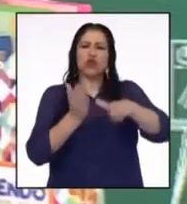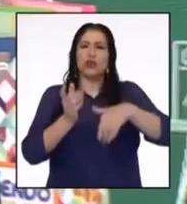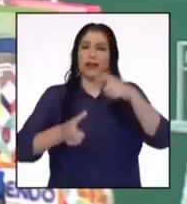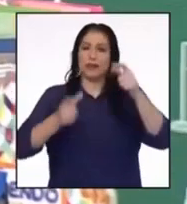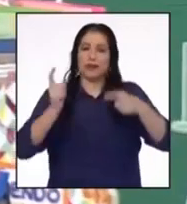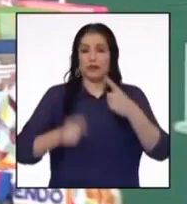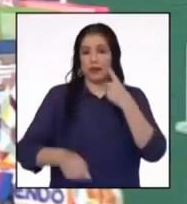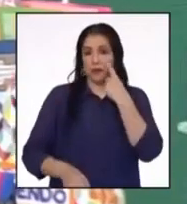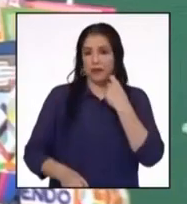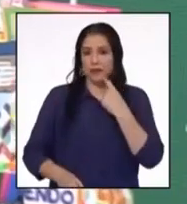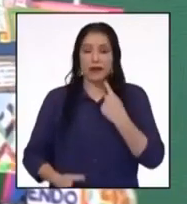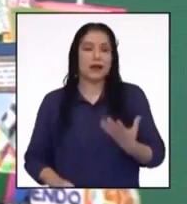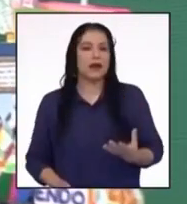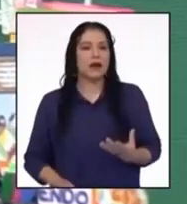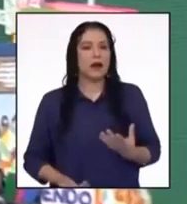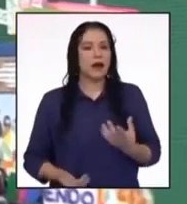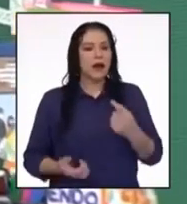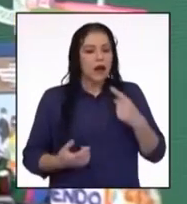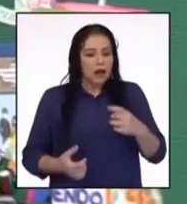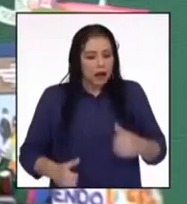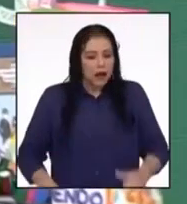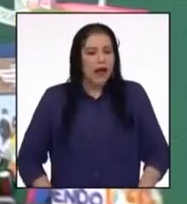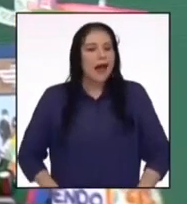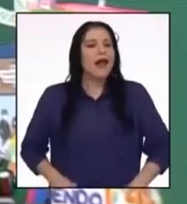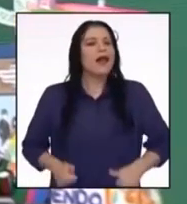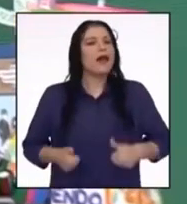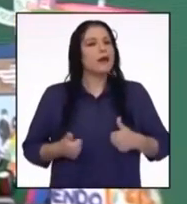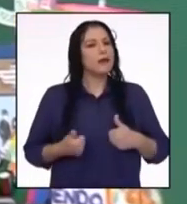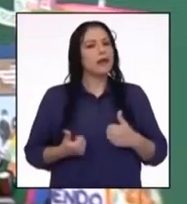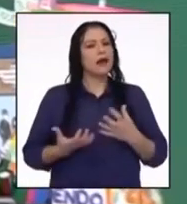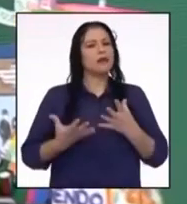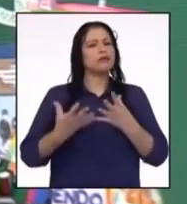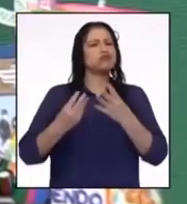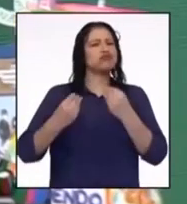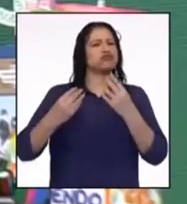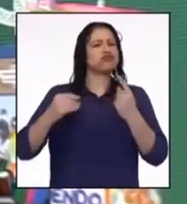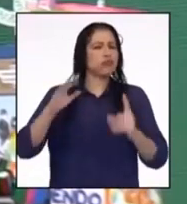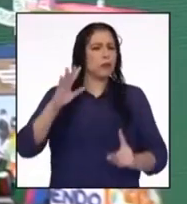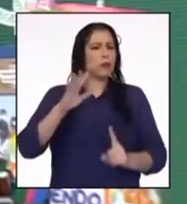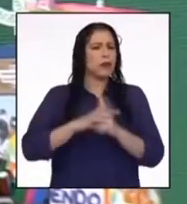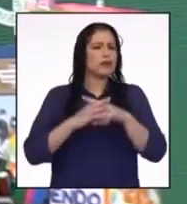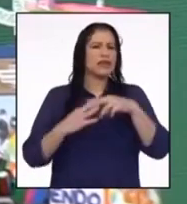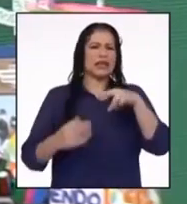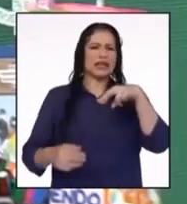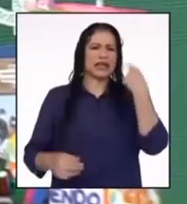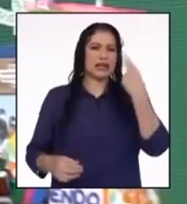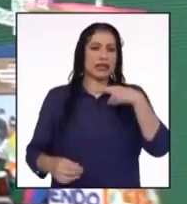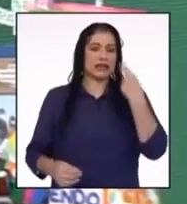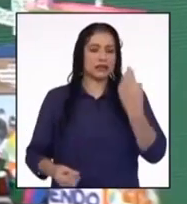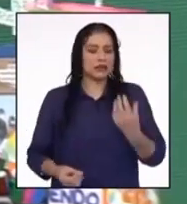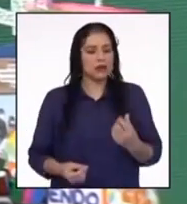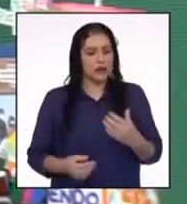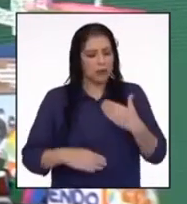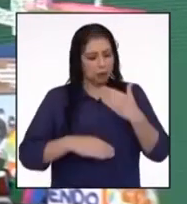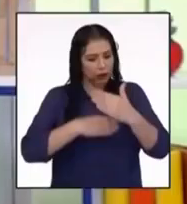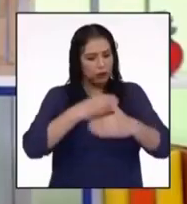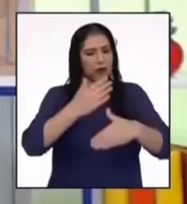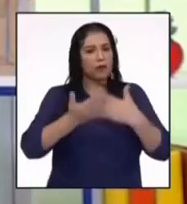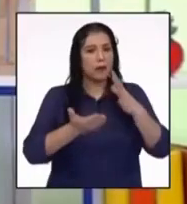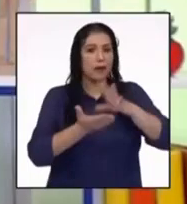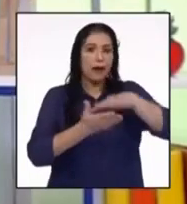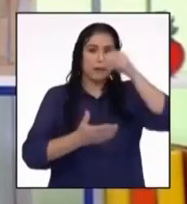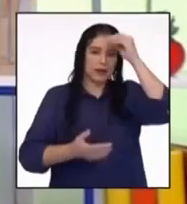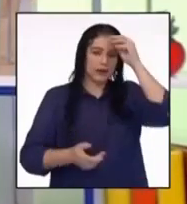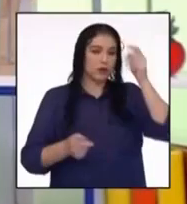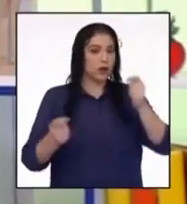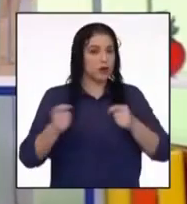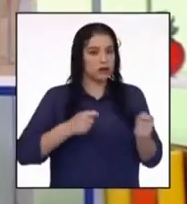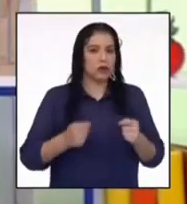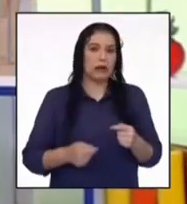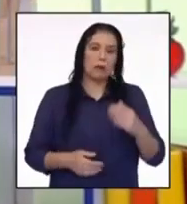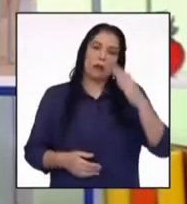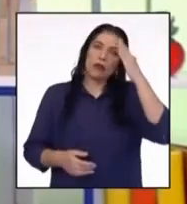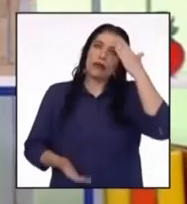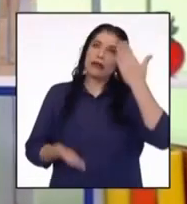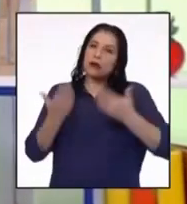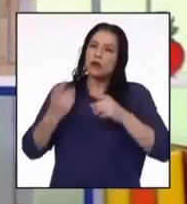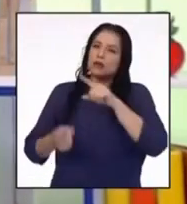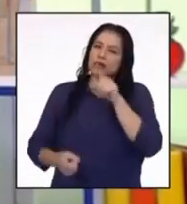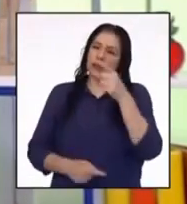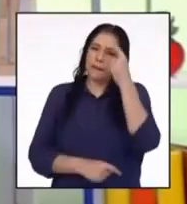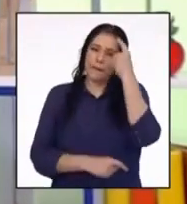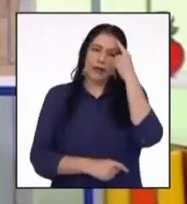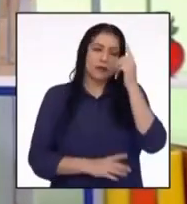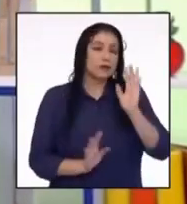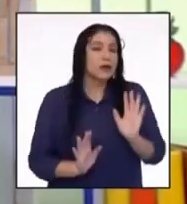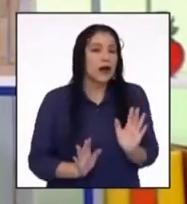todos. A lo largo de la vida estamos expuestos a distintos riesgos que vamos aprendiendo a gestionar. No sé si se han puesto a pensar en